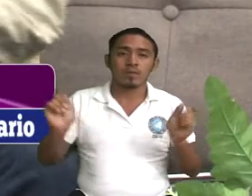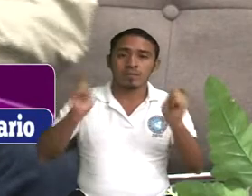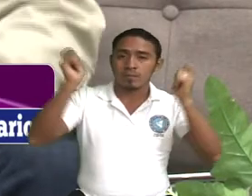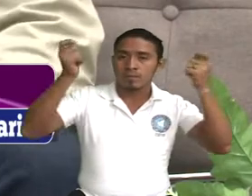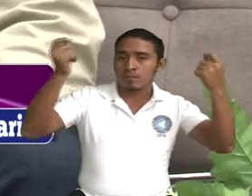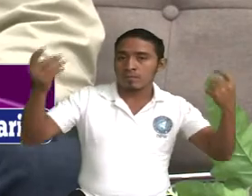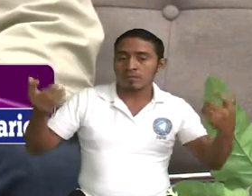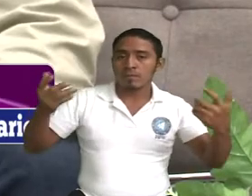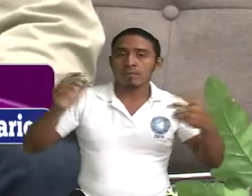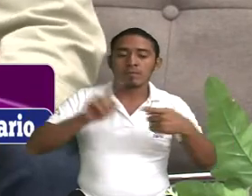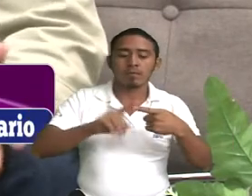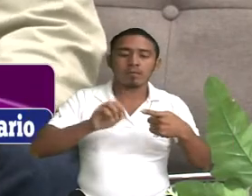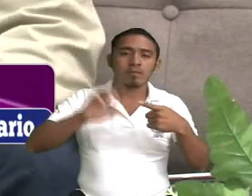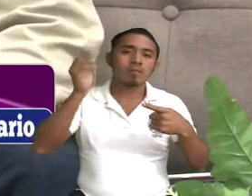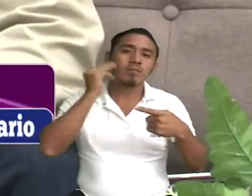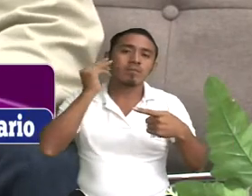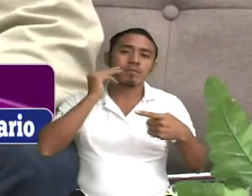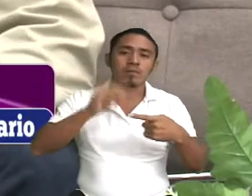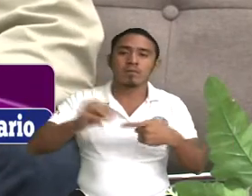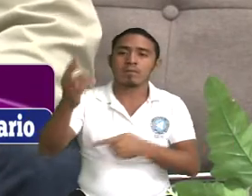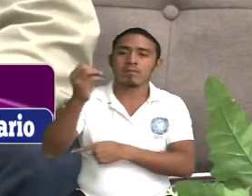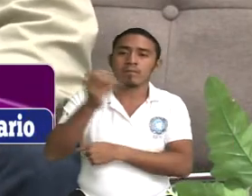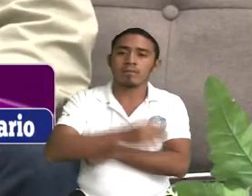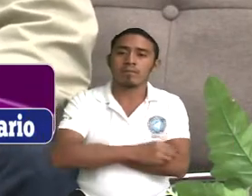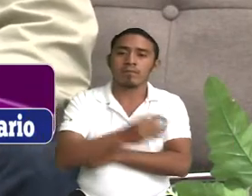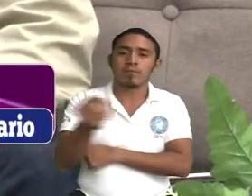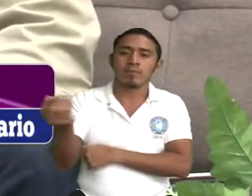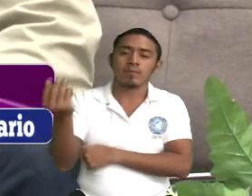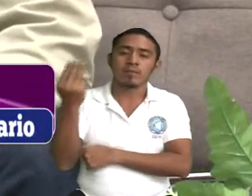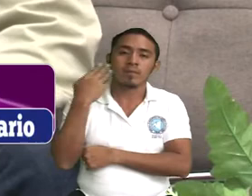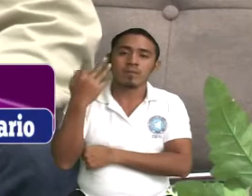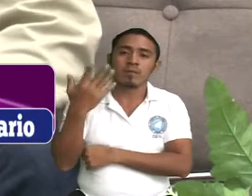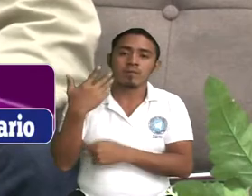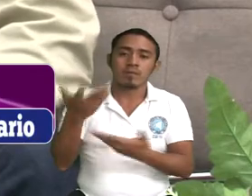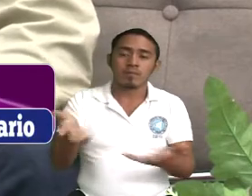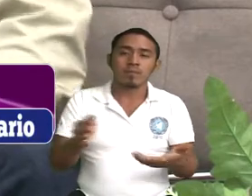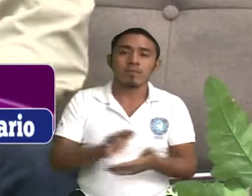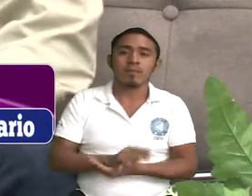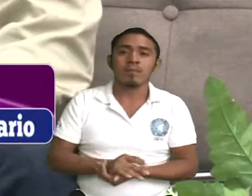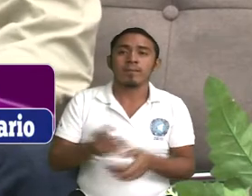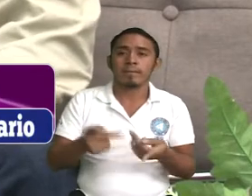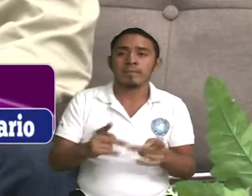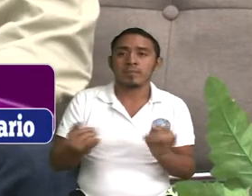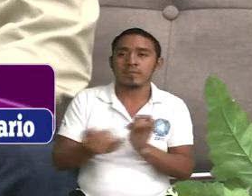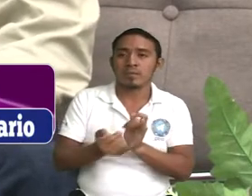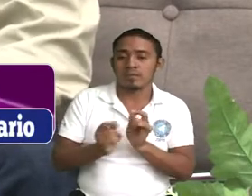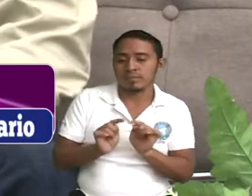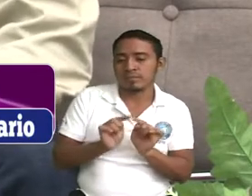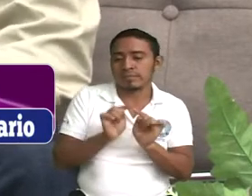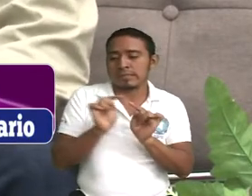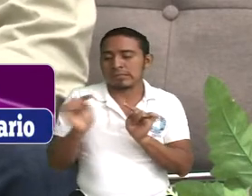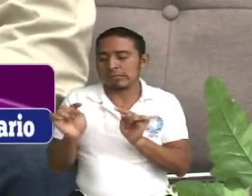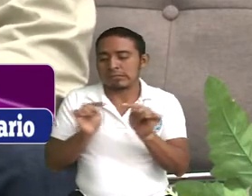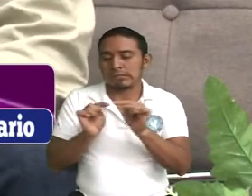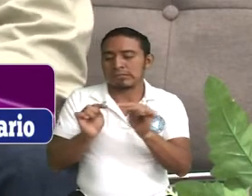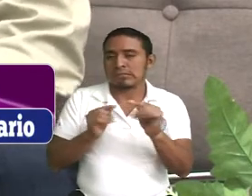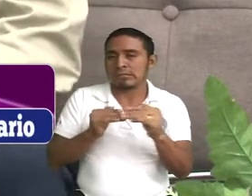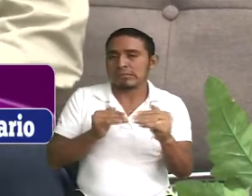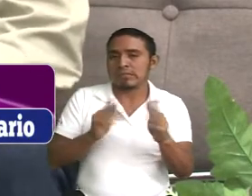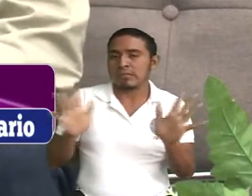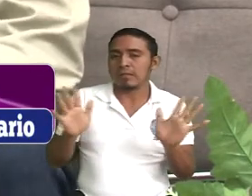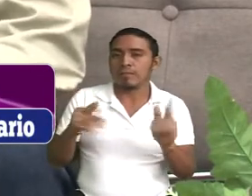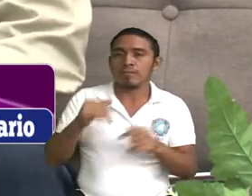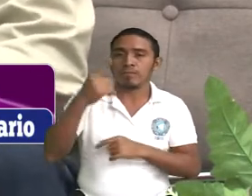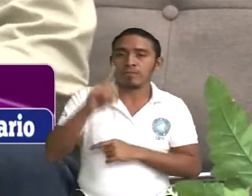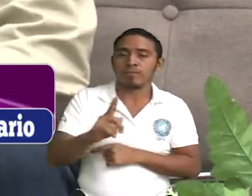celebrando a las madres en el 30 de mayo, en el mes de mayo, pero ya está el 1 de